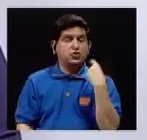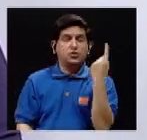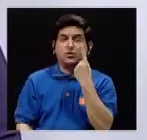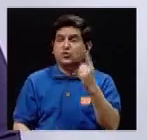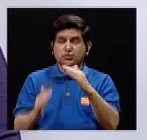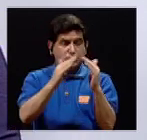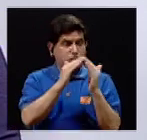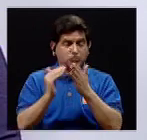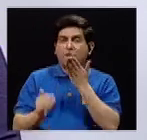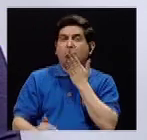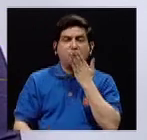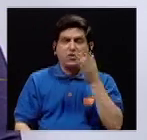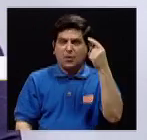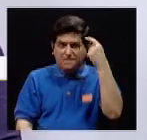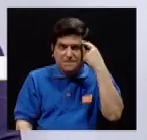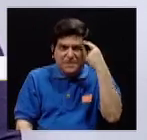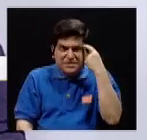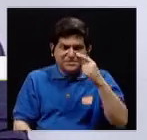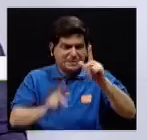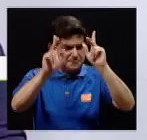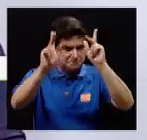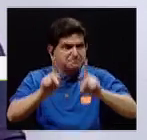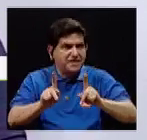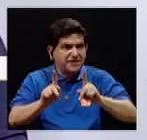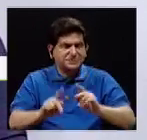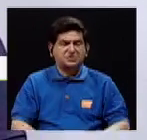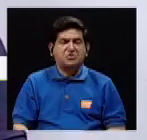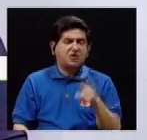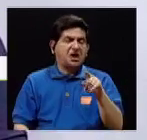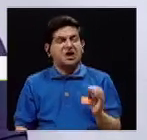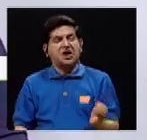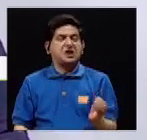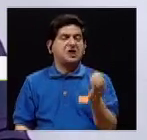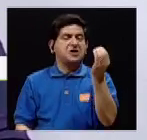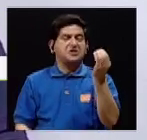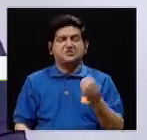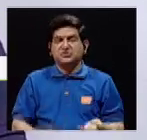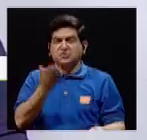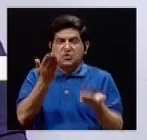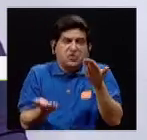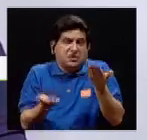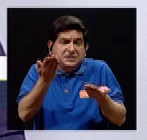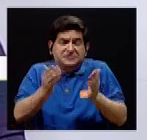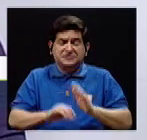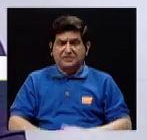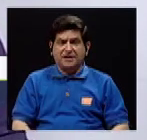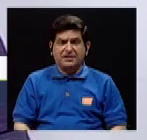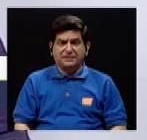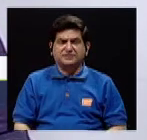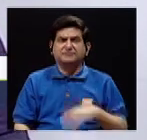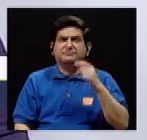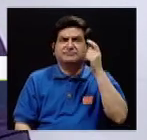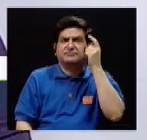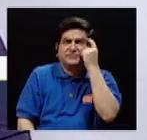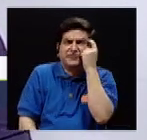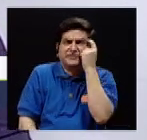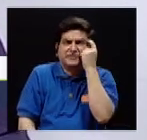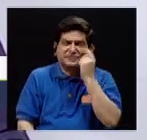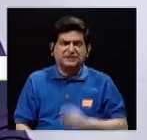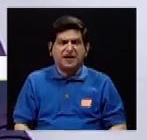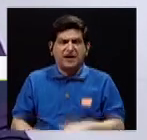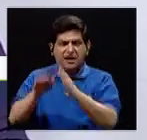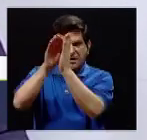y no solamente en las comunidades indígenas hay que pensar que alguien que se crió que alguna persona que ha crecido eh